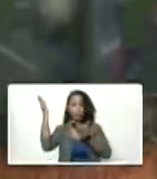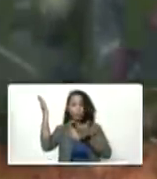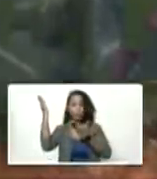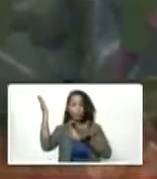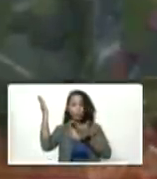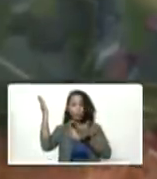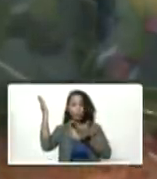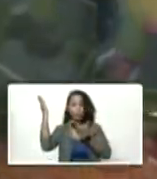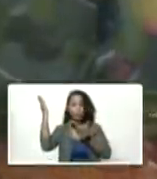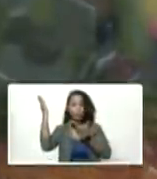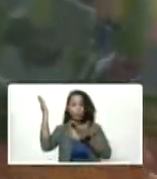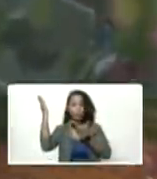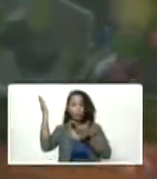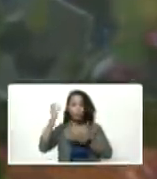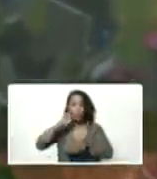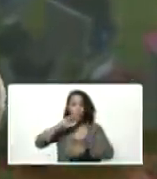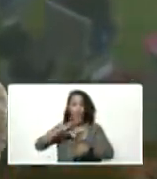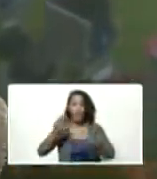Historia viva.